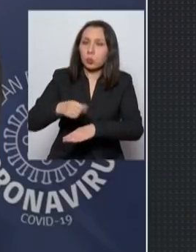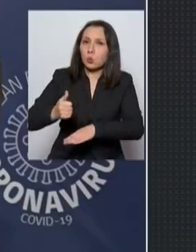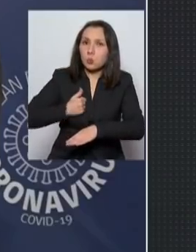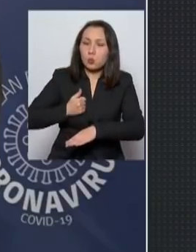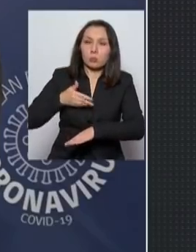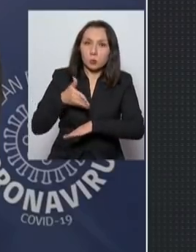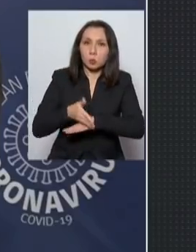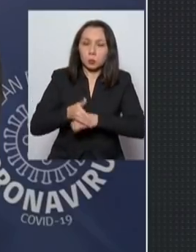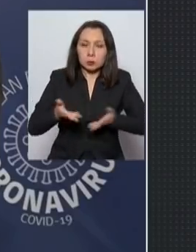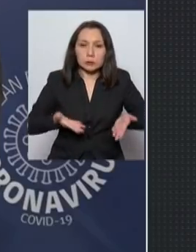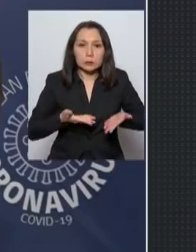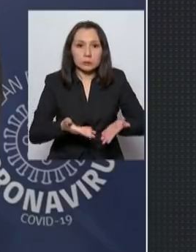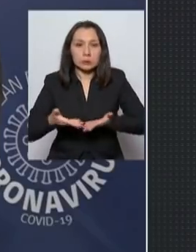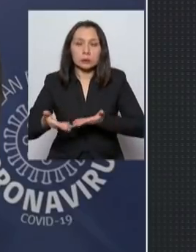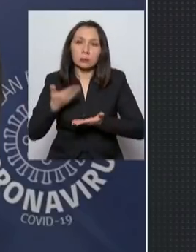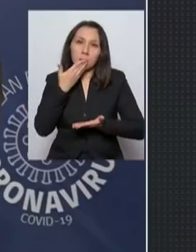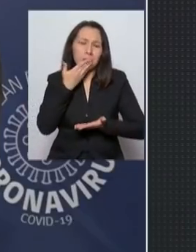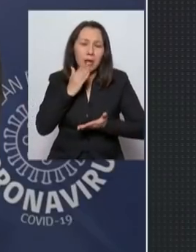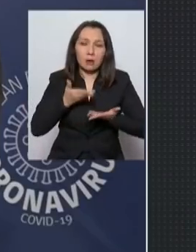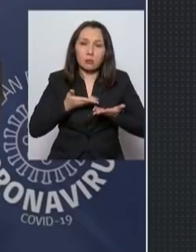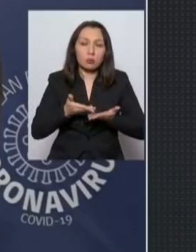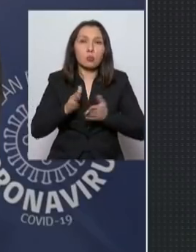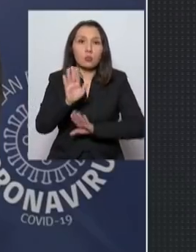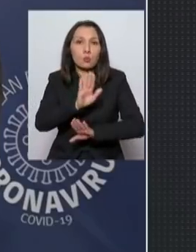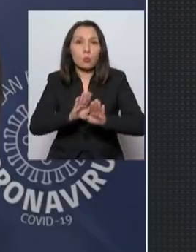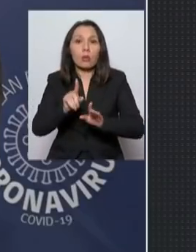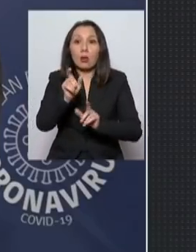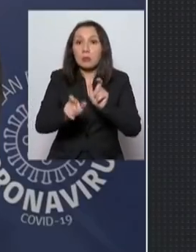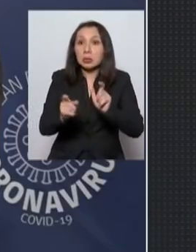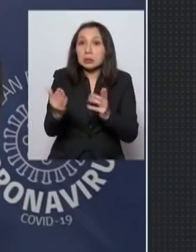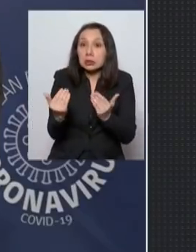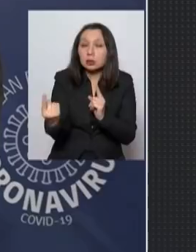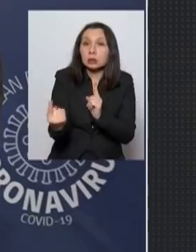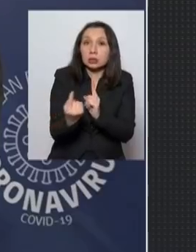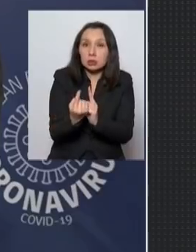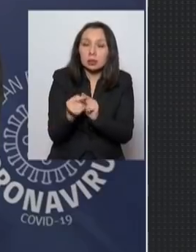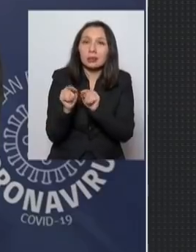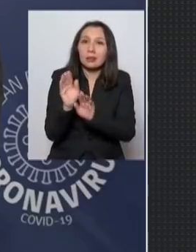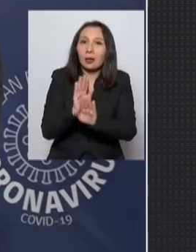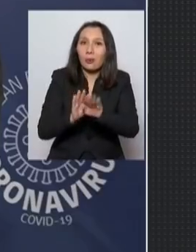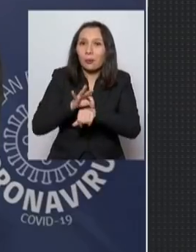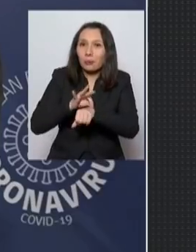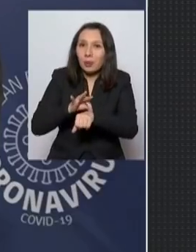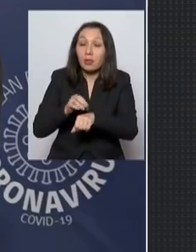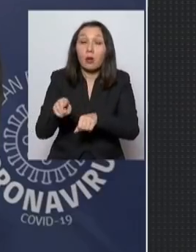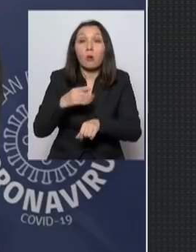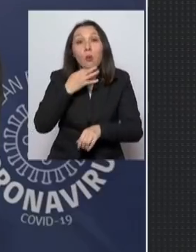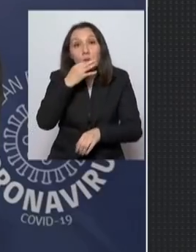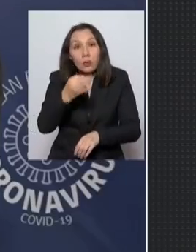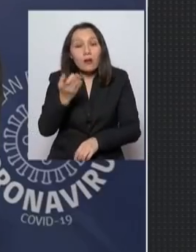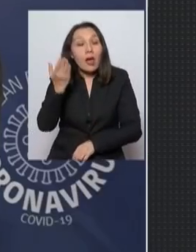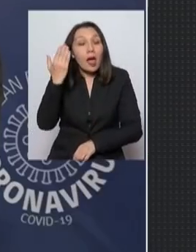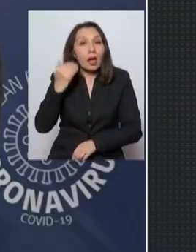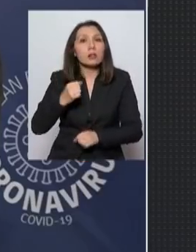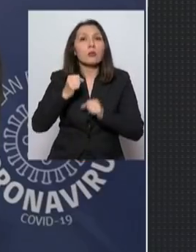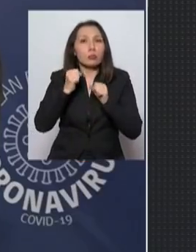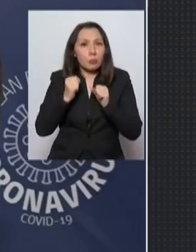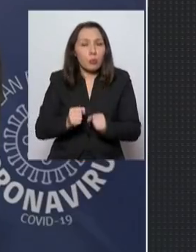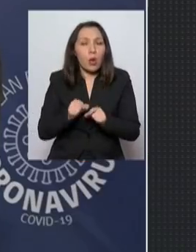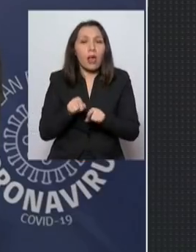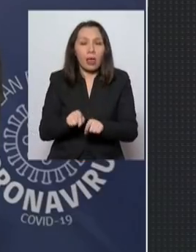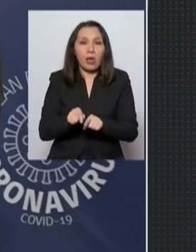sí para atender a quienes lo necesitan. Y como hemos señalado, tenemos una capacidad